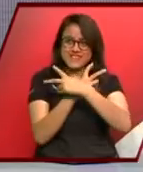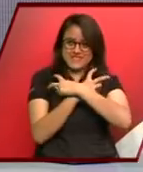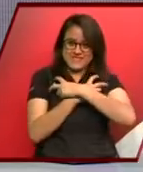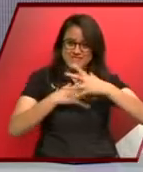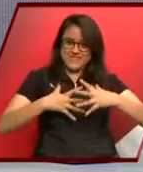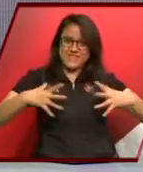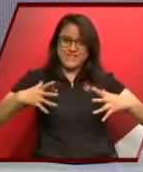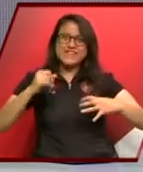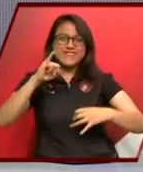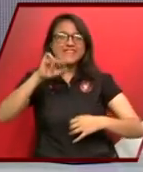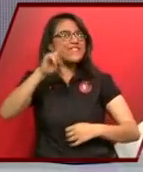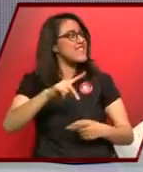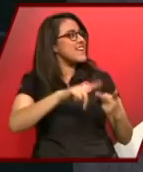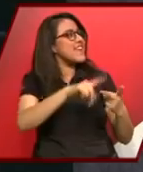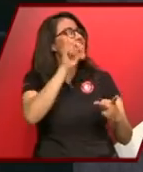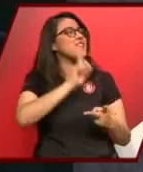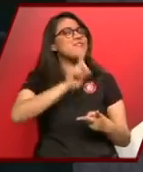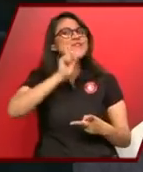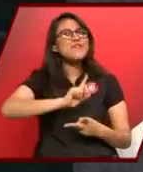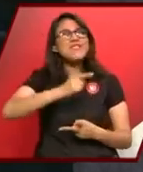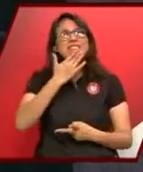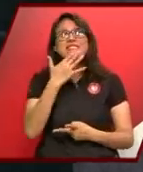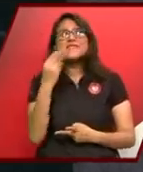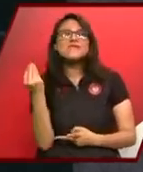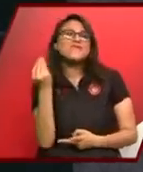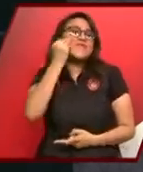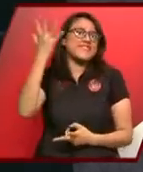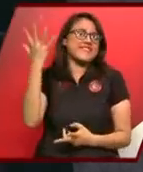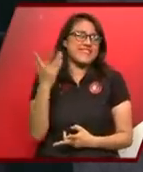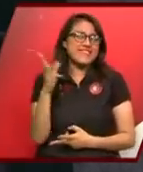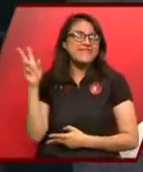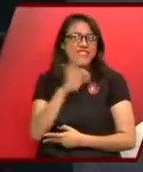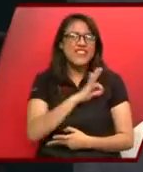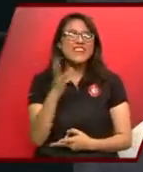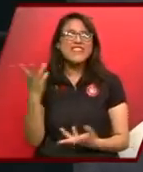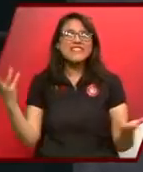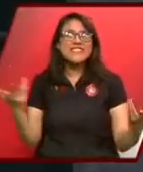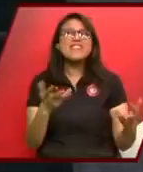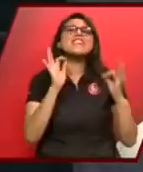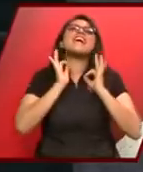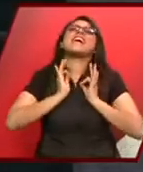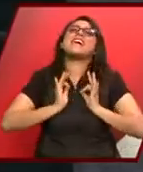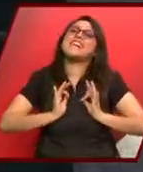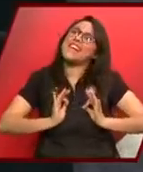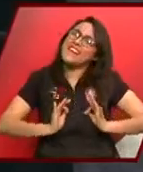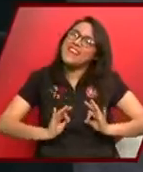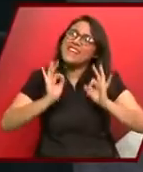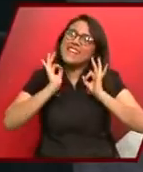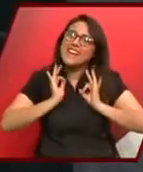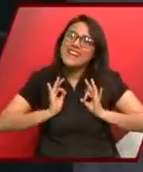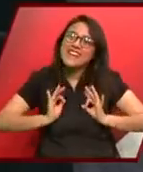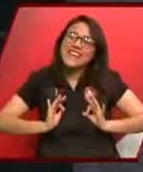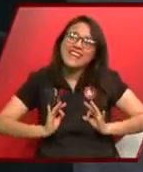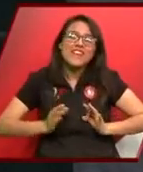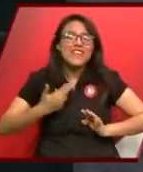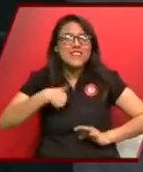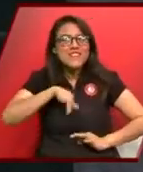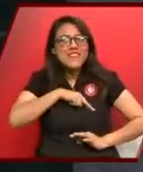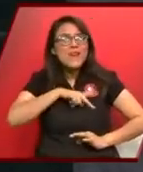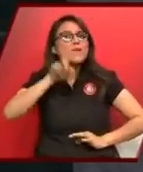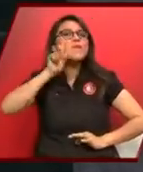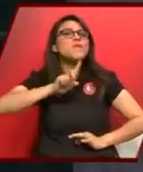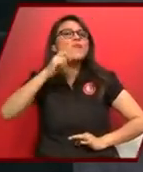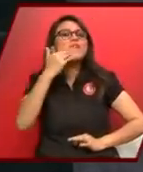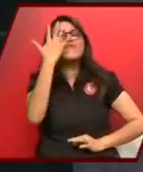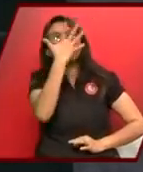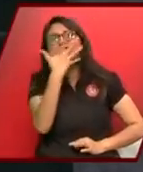macizo. Y la Catrín también, como está distraída, pues me la agarró. Vamos a calmarlo, banda. ¿Tú sabes qué? Lo nuestro es la